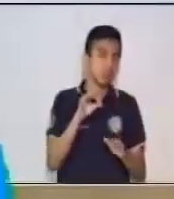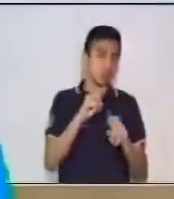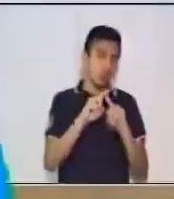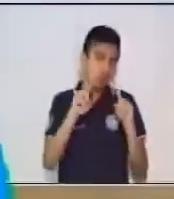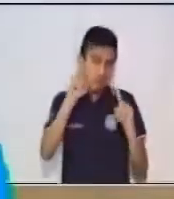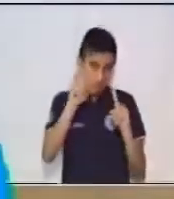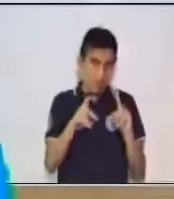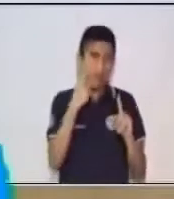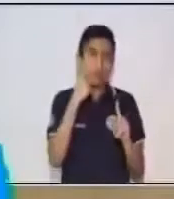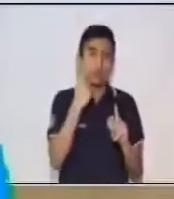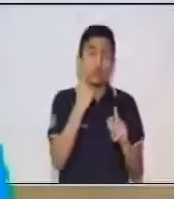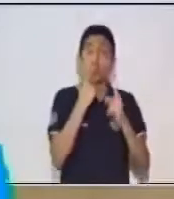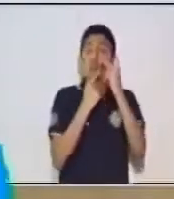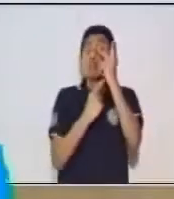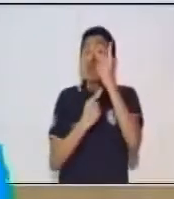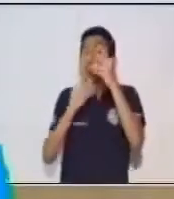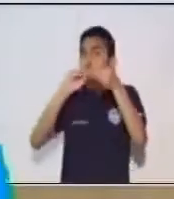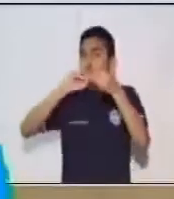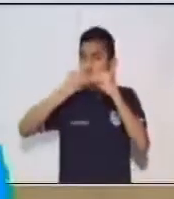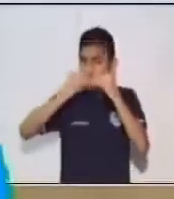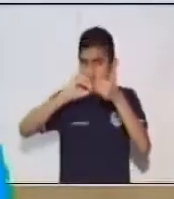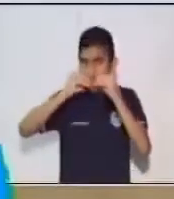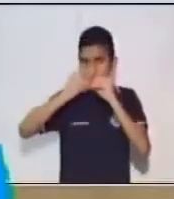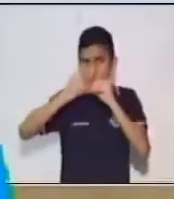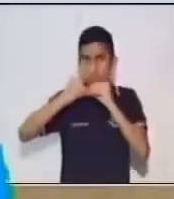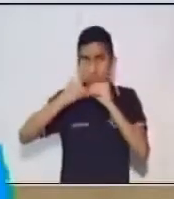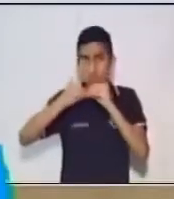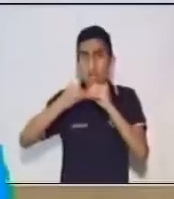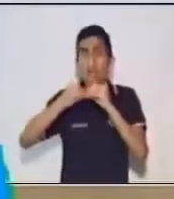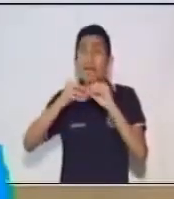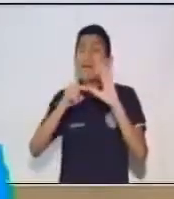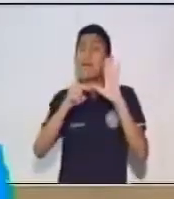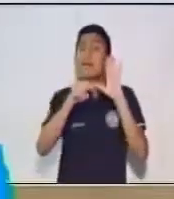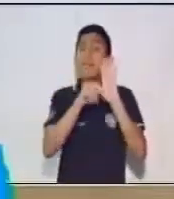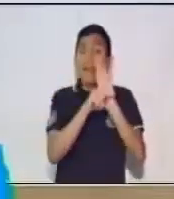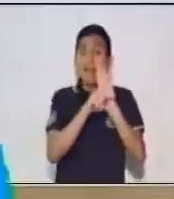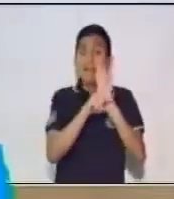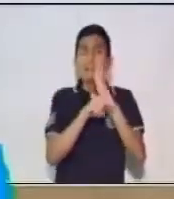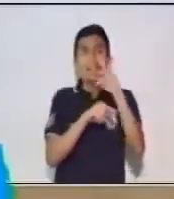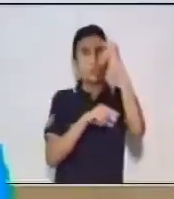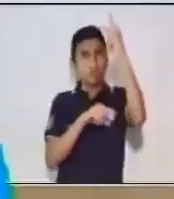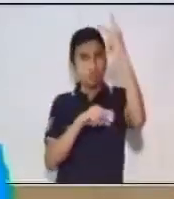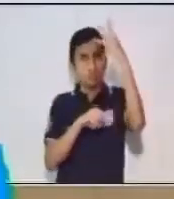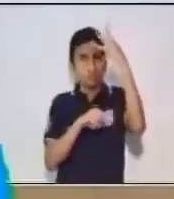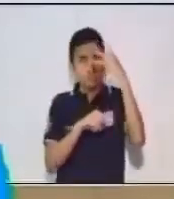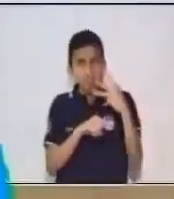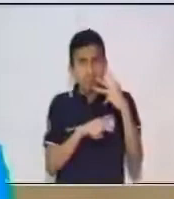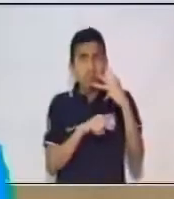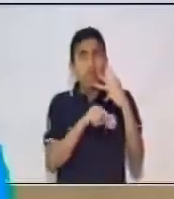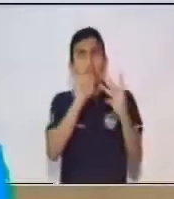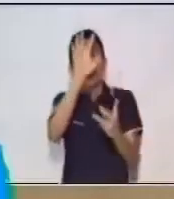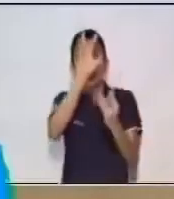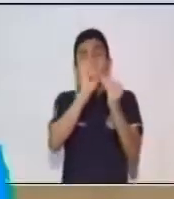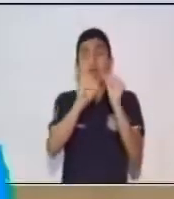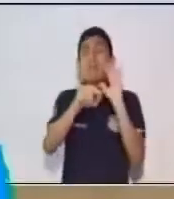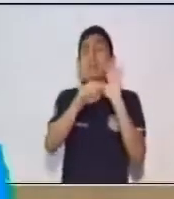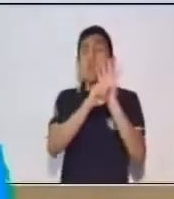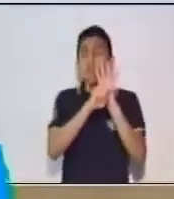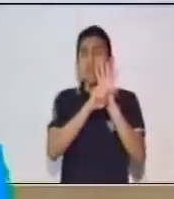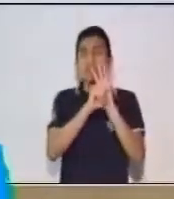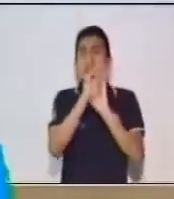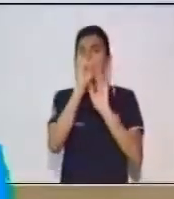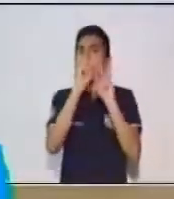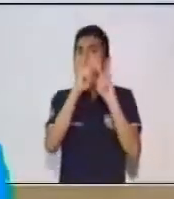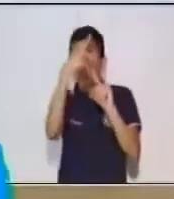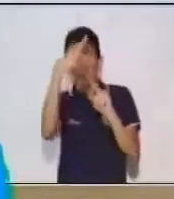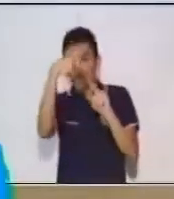debo de buscar dos números que restados me den 4 y que multiplicados